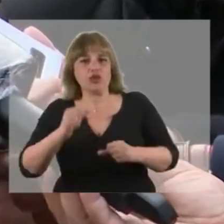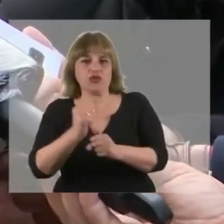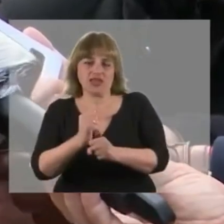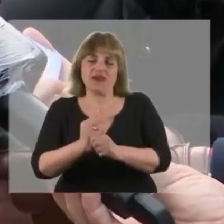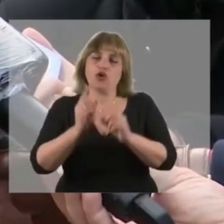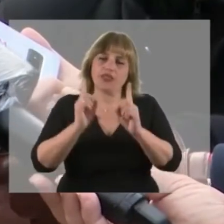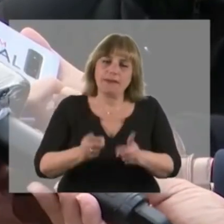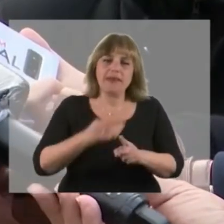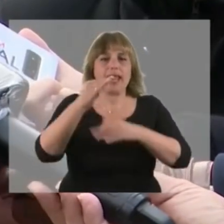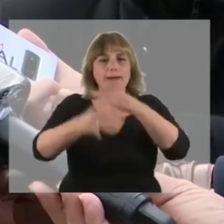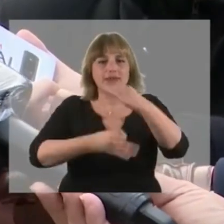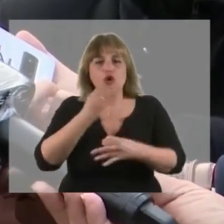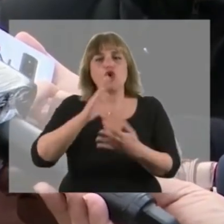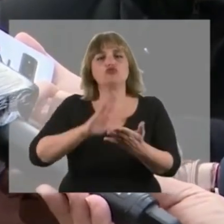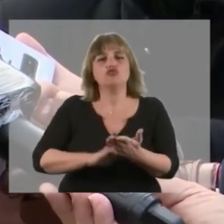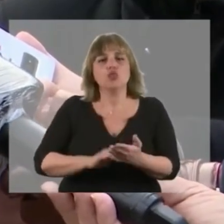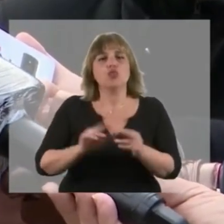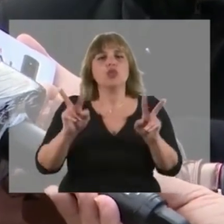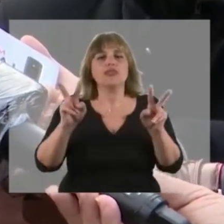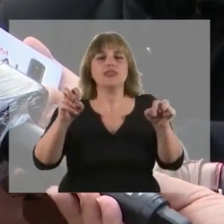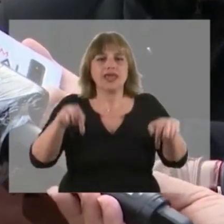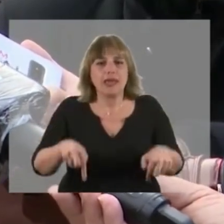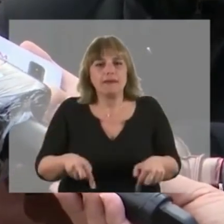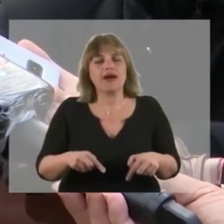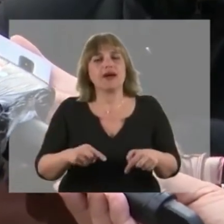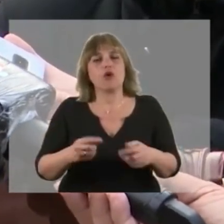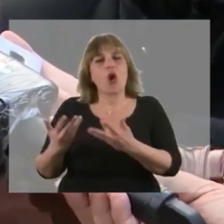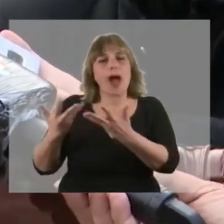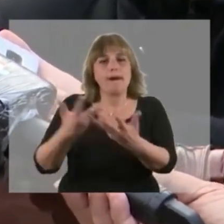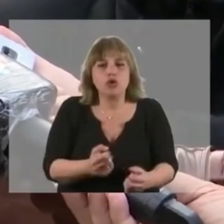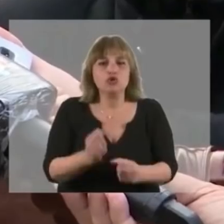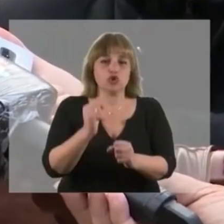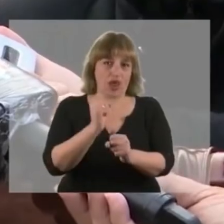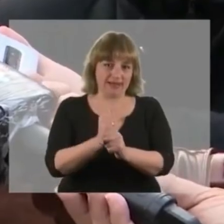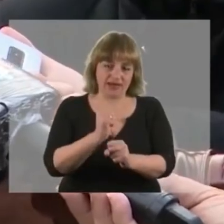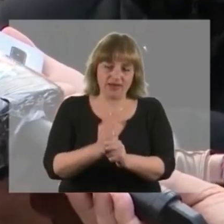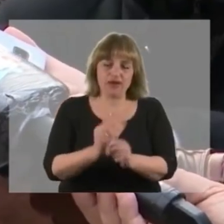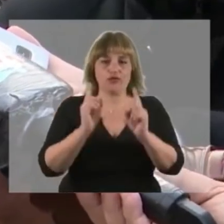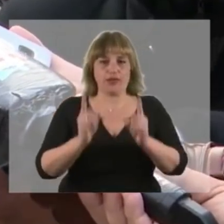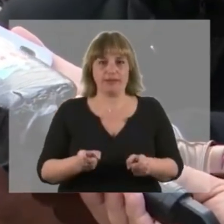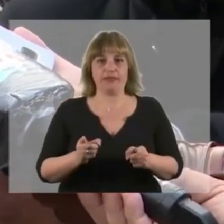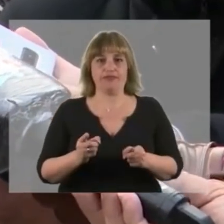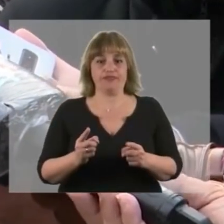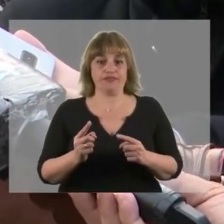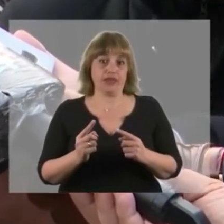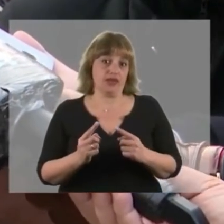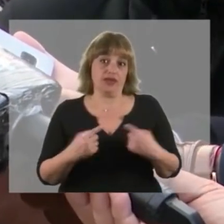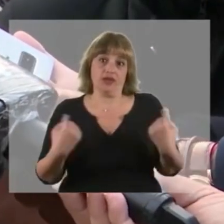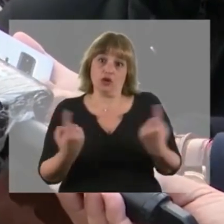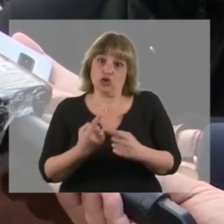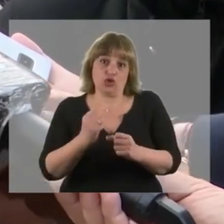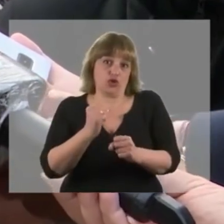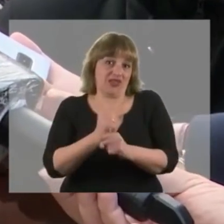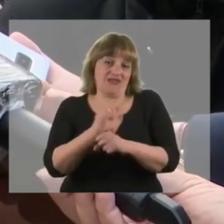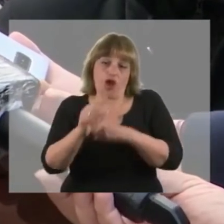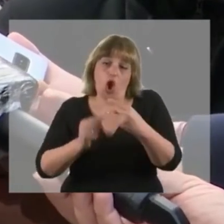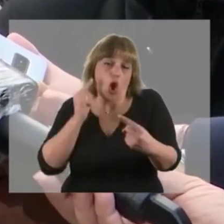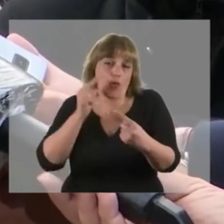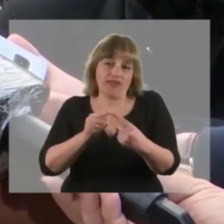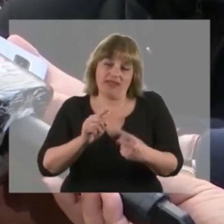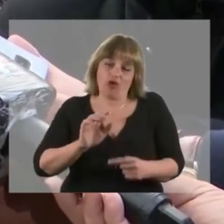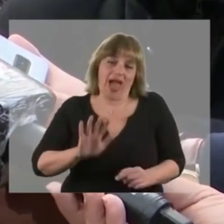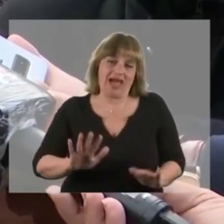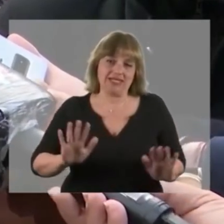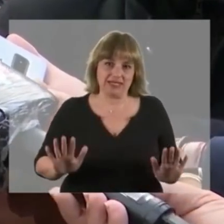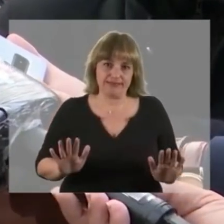estímulos. Escucharon al ministro de Trabajo hablando de temas relativos al estímulo al empleo. Nuestra